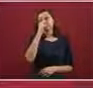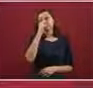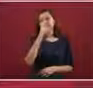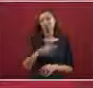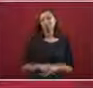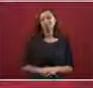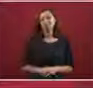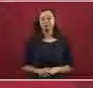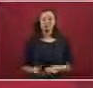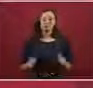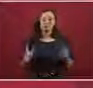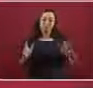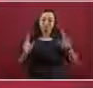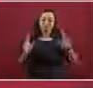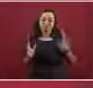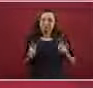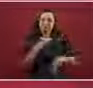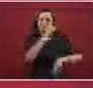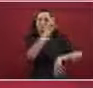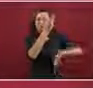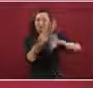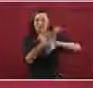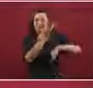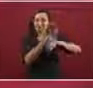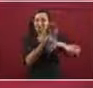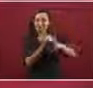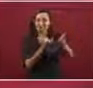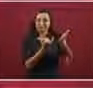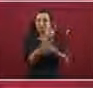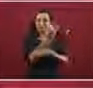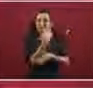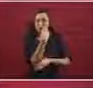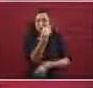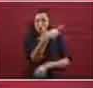soberana del gobierno de Estados Unidos.